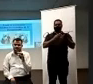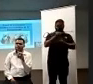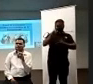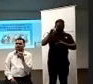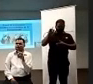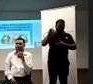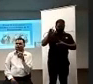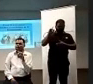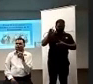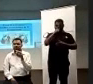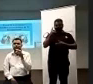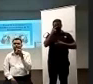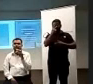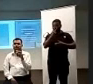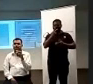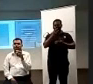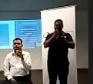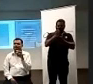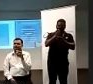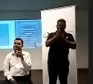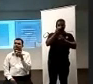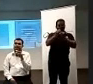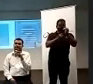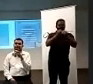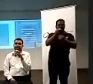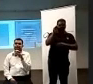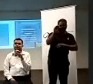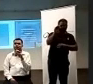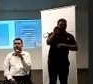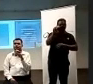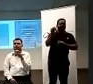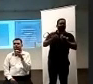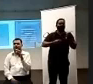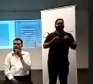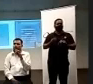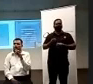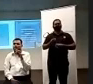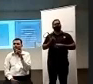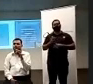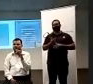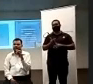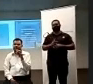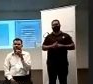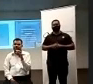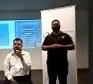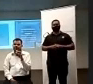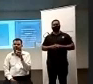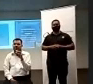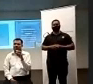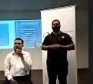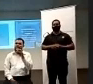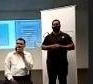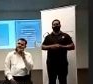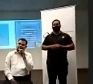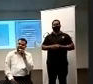Yo durante los 2 años de pandemia me pregunté, por ejemplo, qué iba a pasar si yo, por lo que no tuve COVID. Bueno,